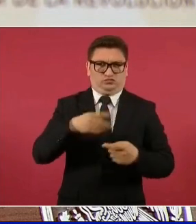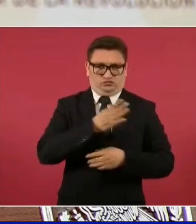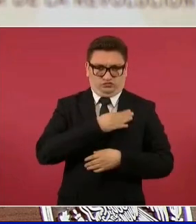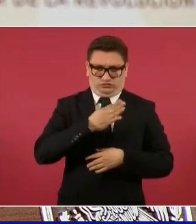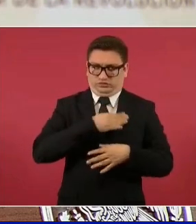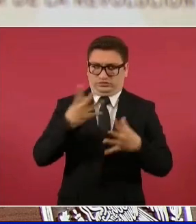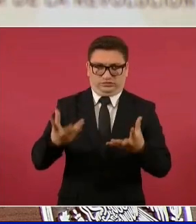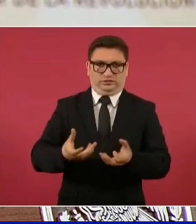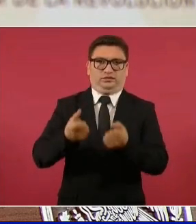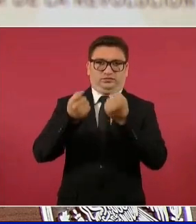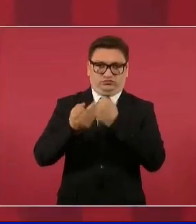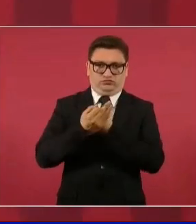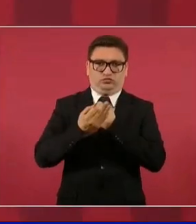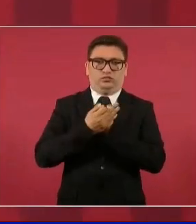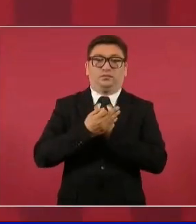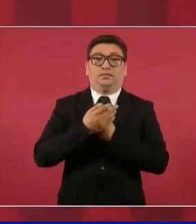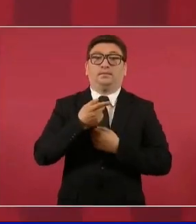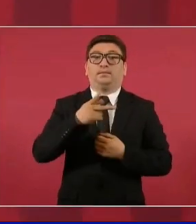salvó mucho,